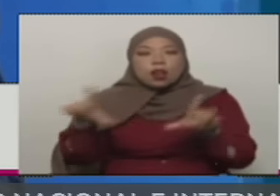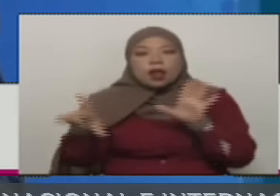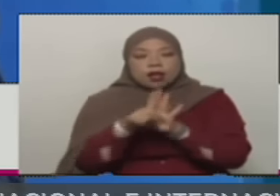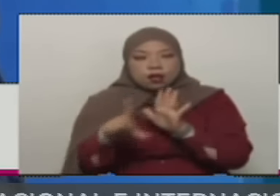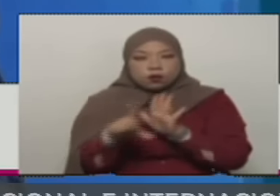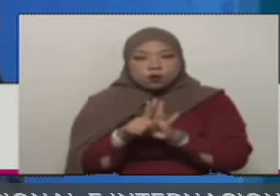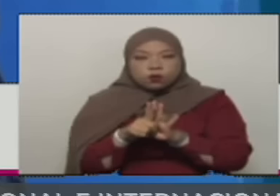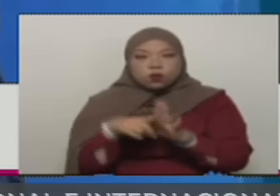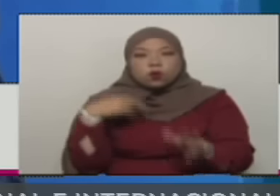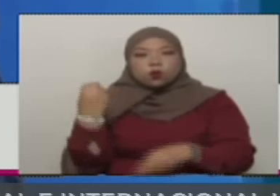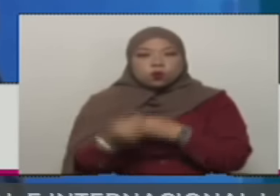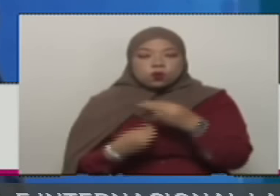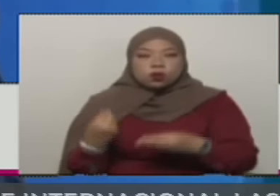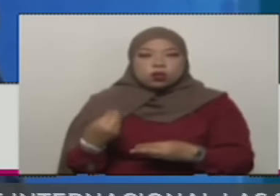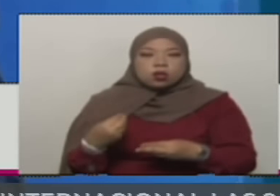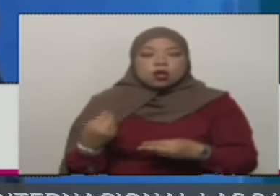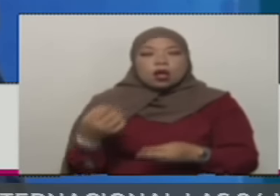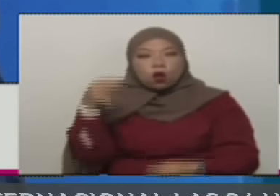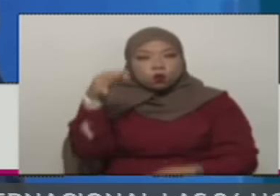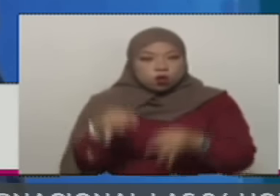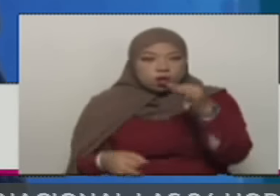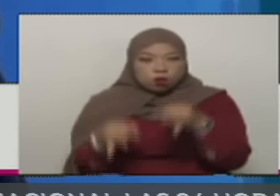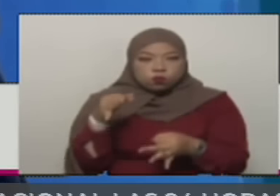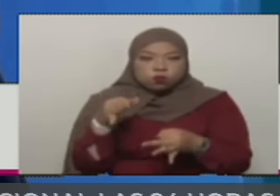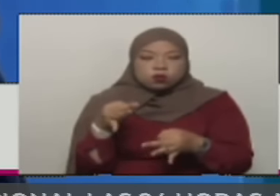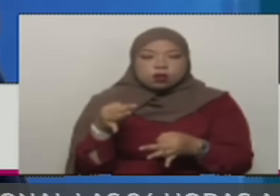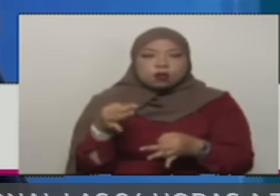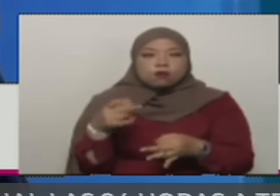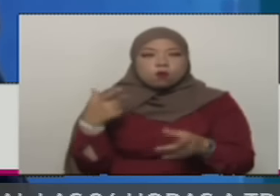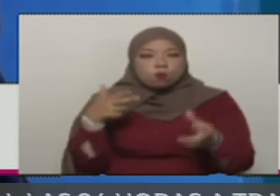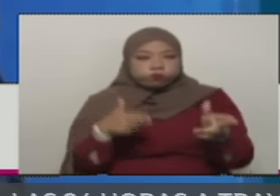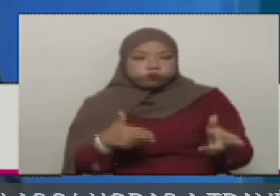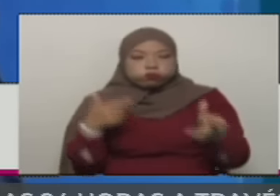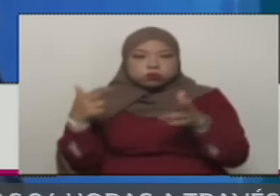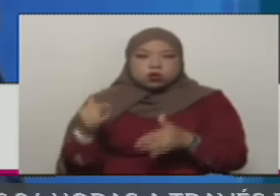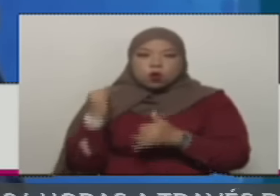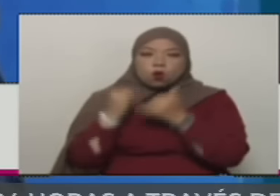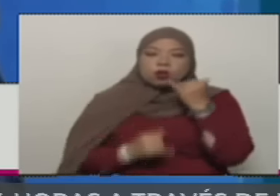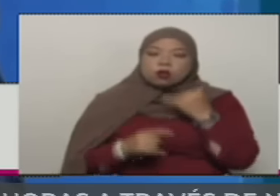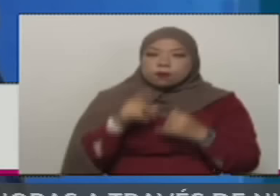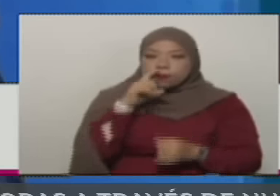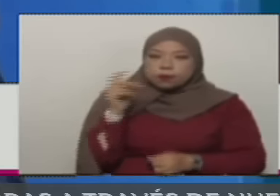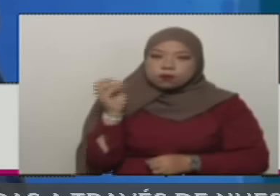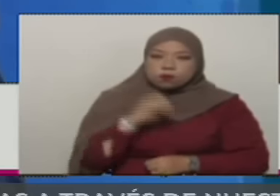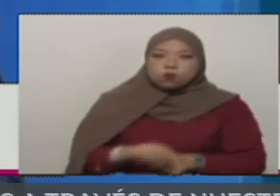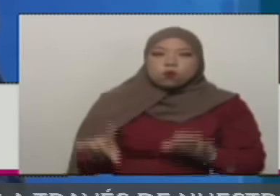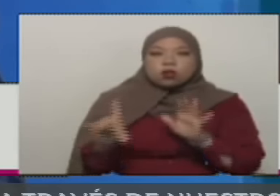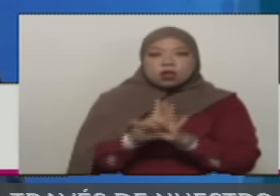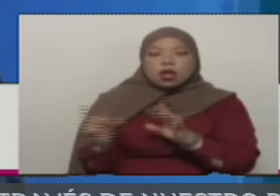no se hacen en los bufetes de las mafias ni los multimillonarios. Las leyes se debaten con la gente, con